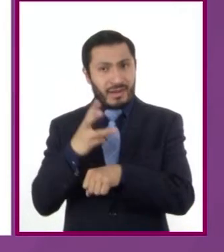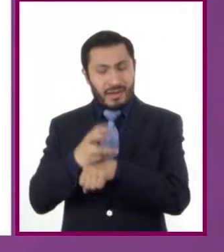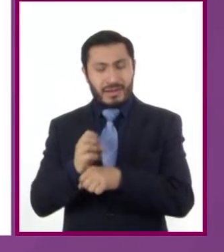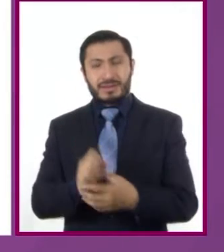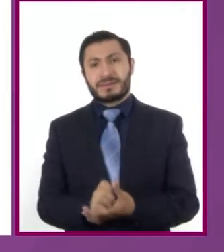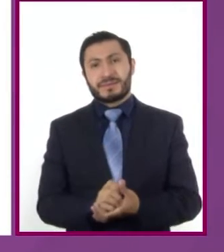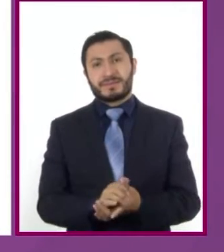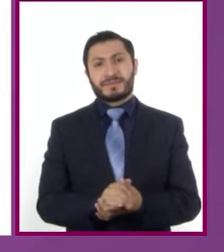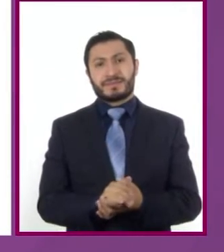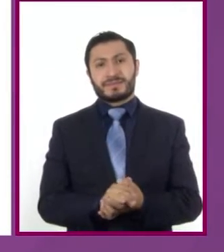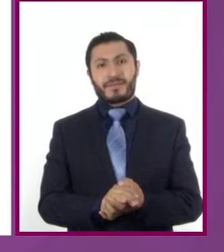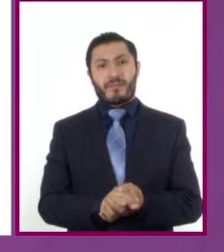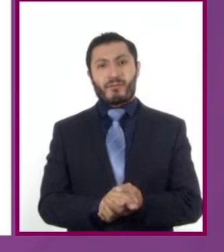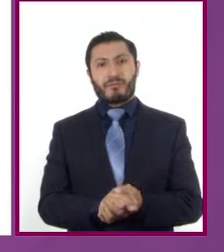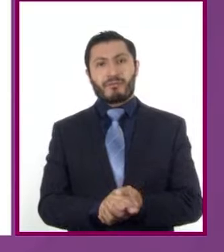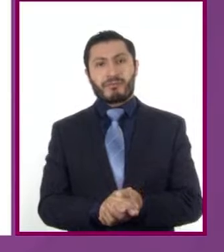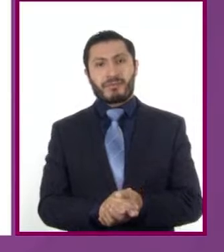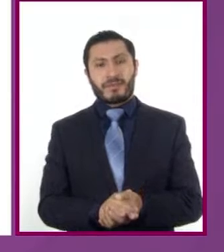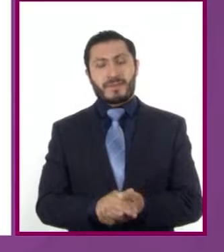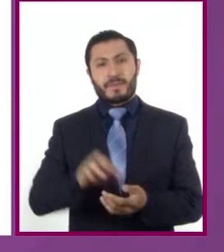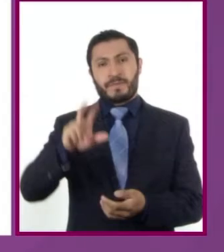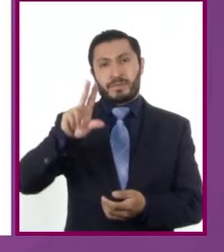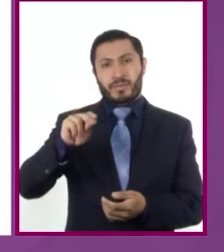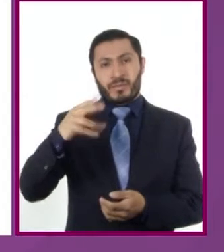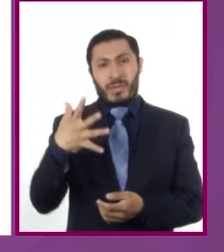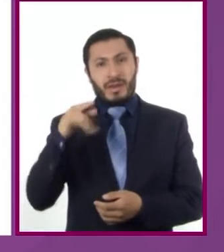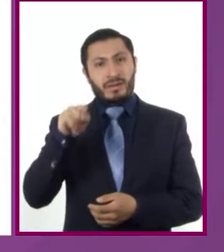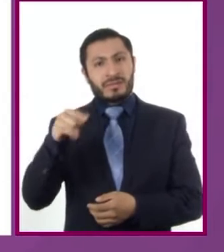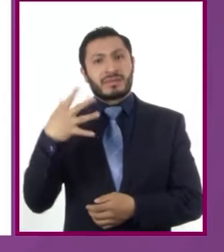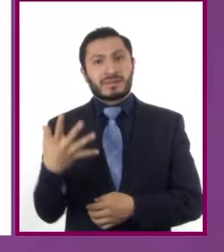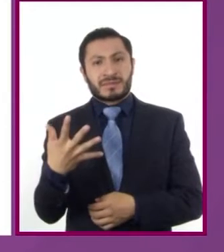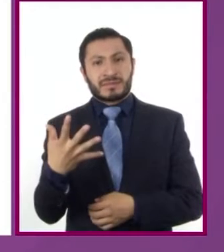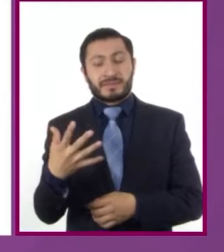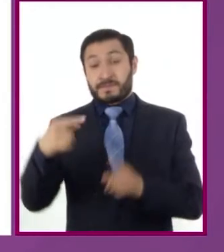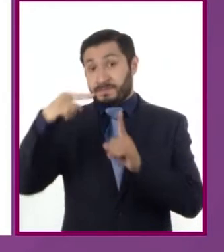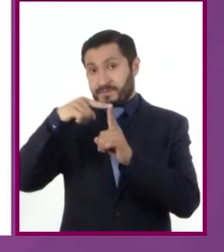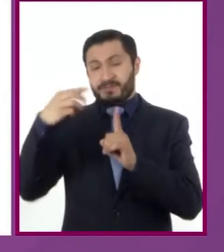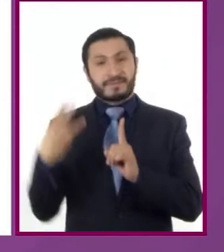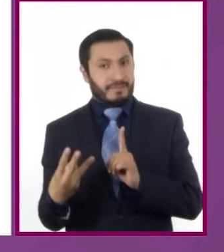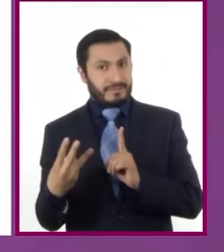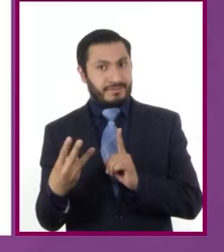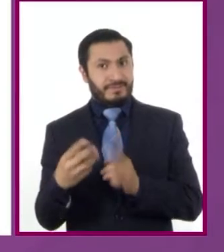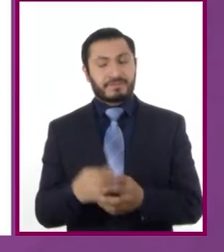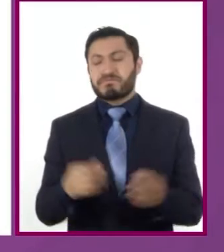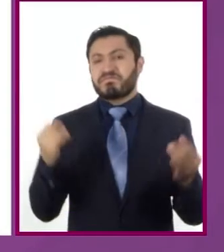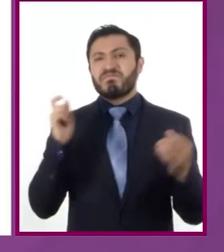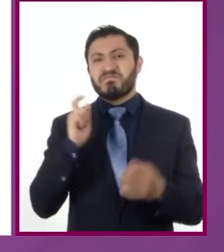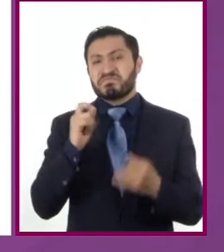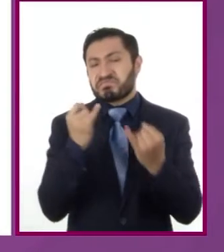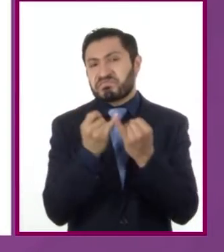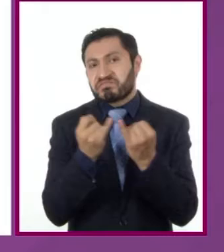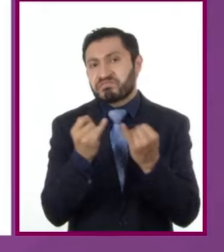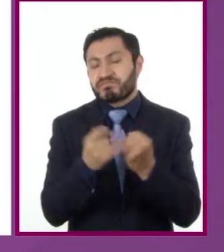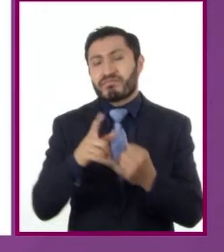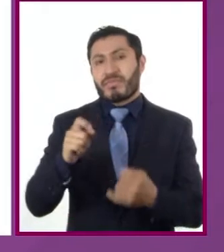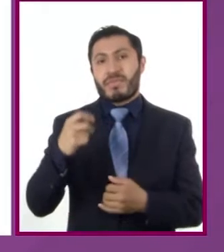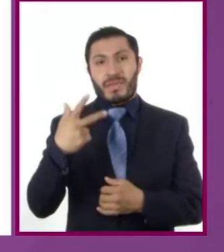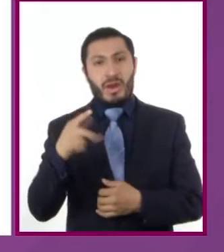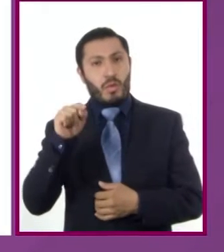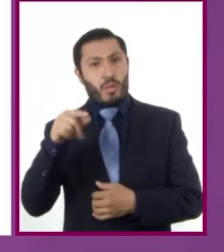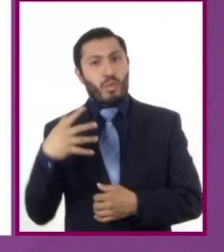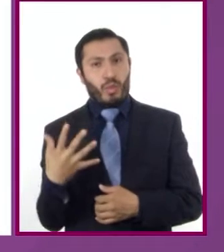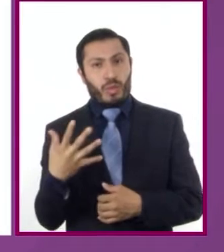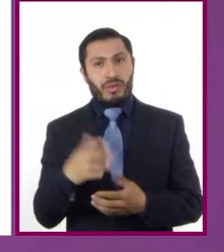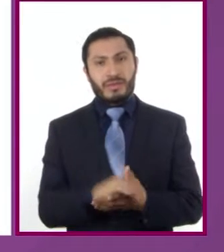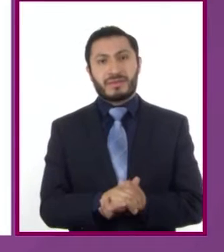o relación, tenemos 85.5 entre 3, igual a 28.5.